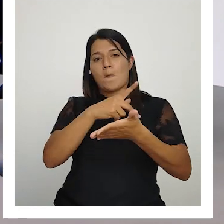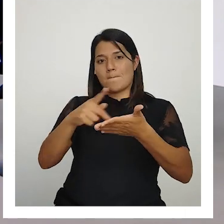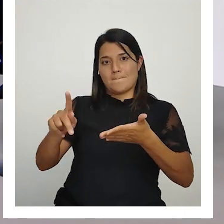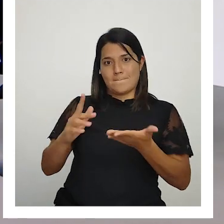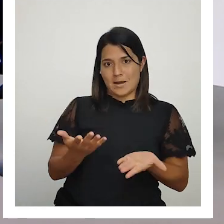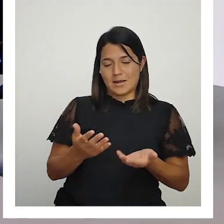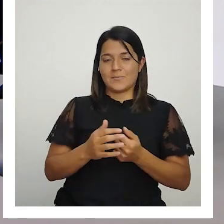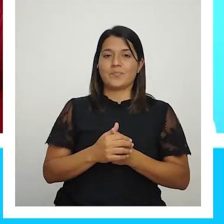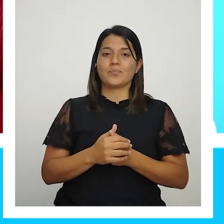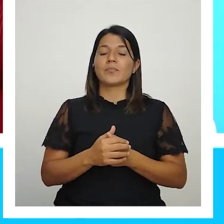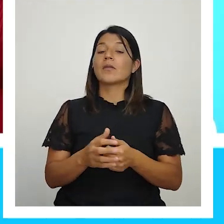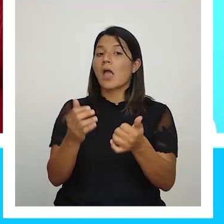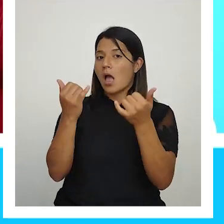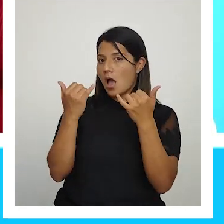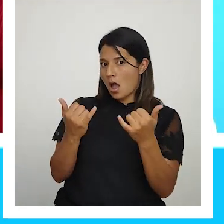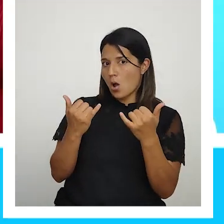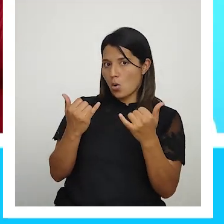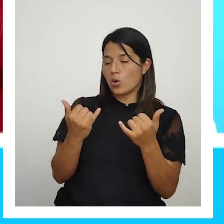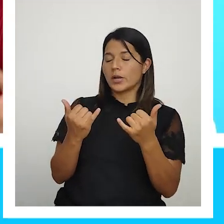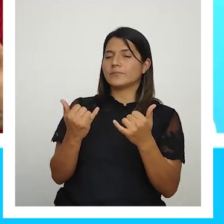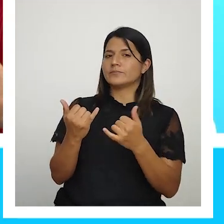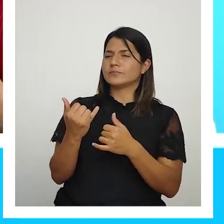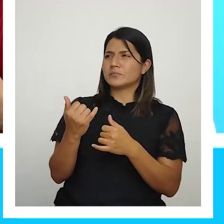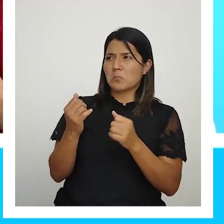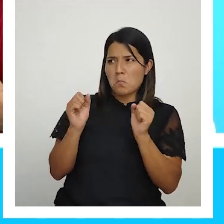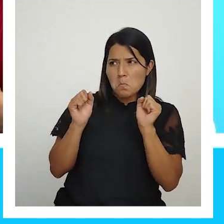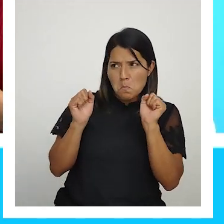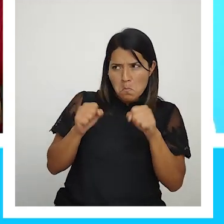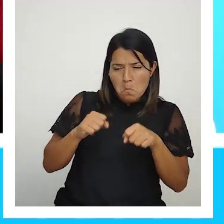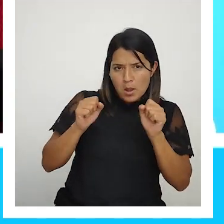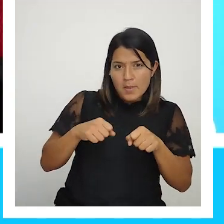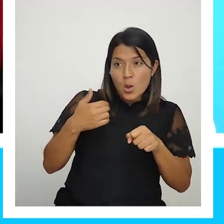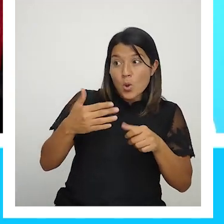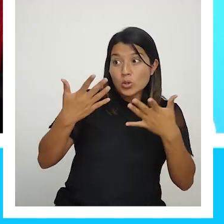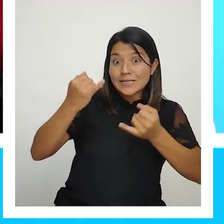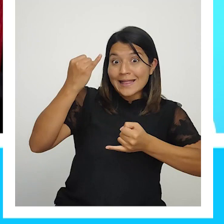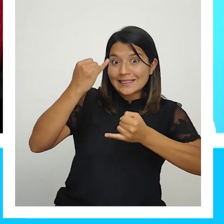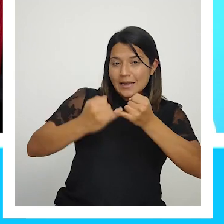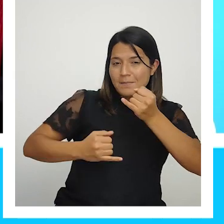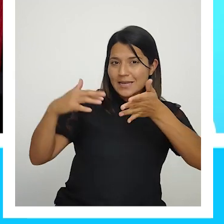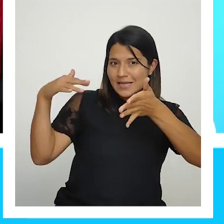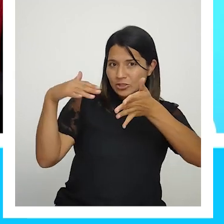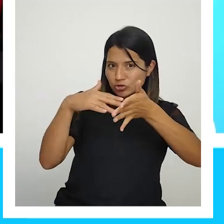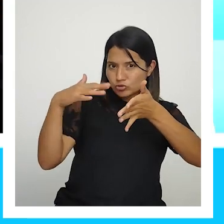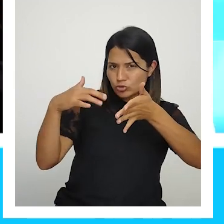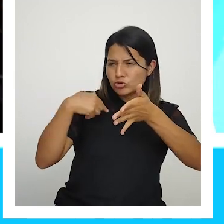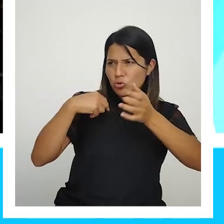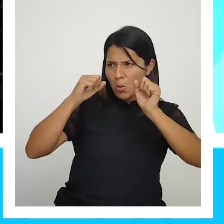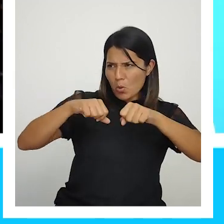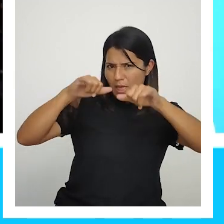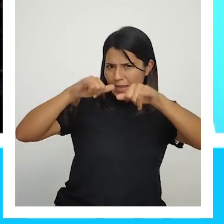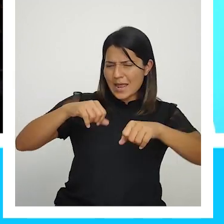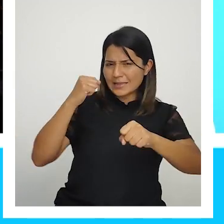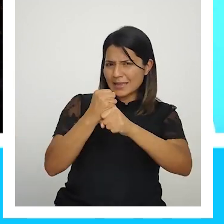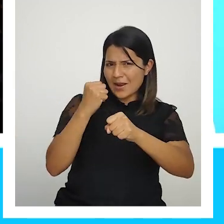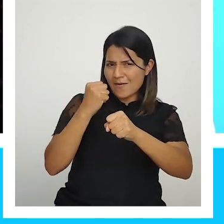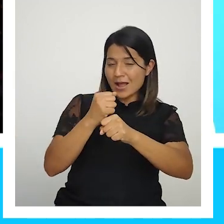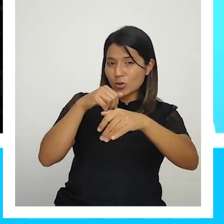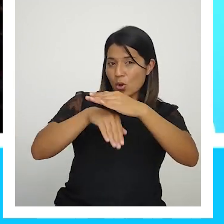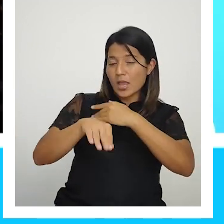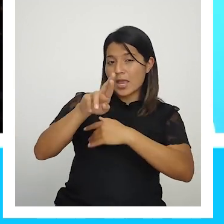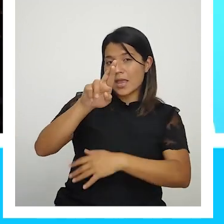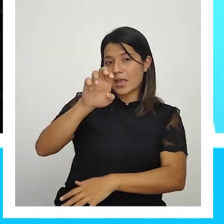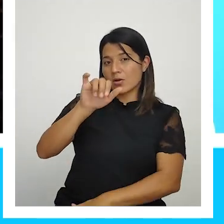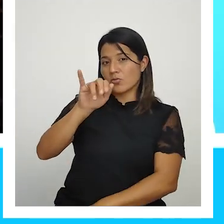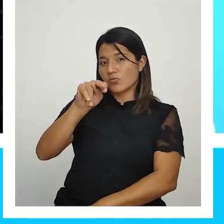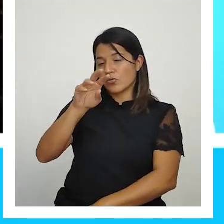pago. Ahora bien, ¿hay posibilidades de que una vez que termine la especialización yo me pueda quedar trabajando en el Reino Unido, o más bien